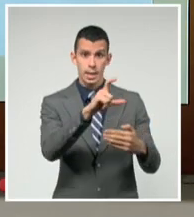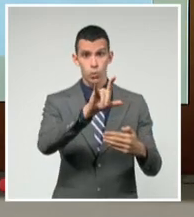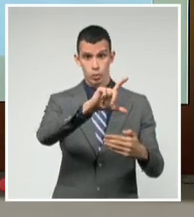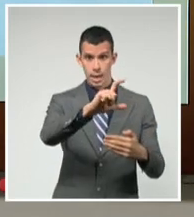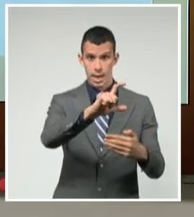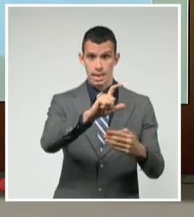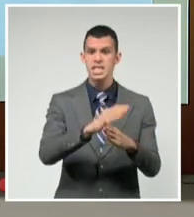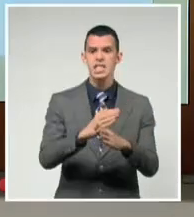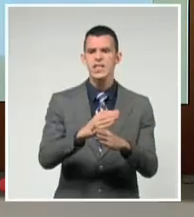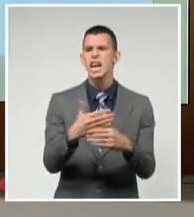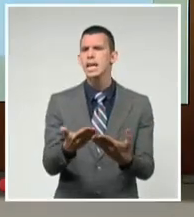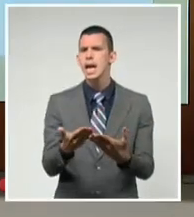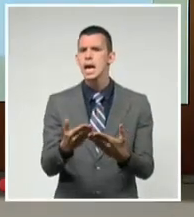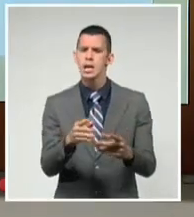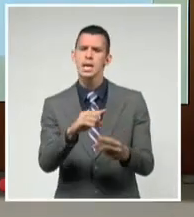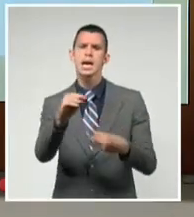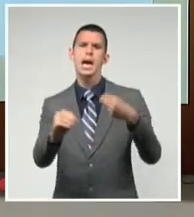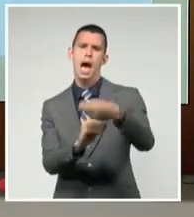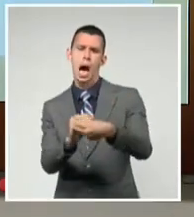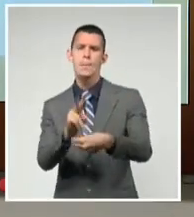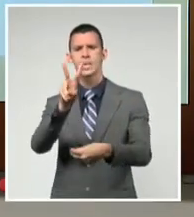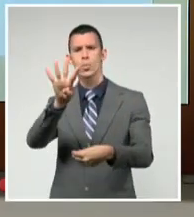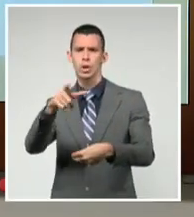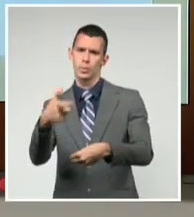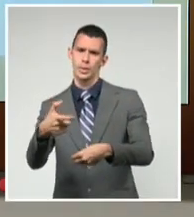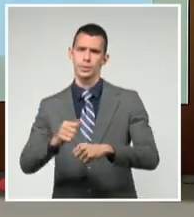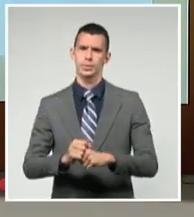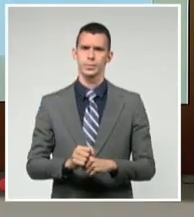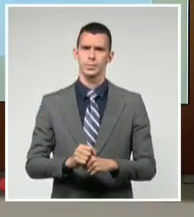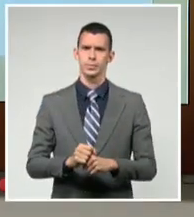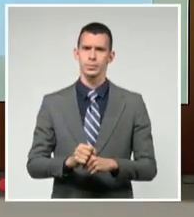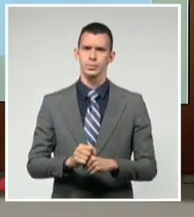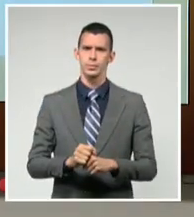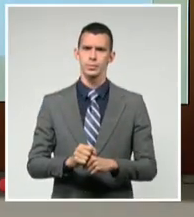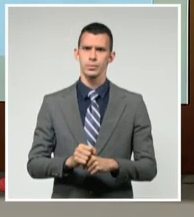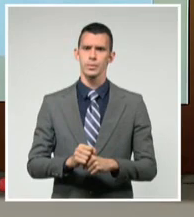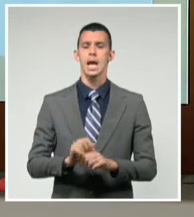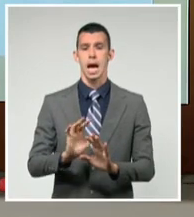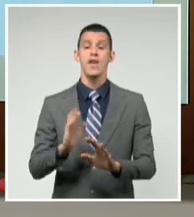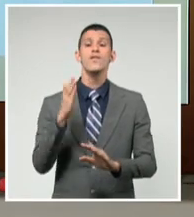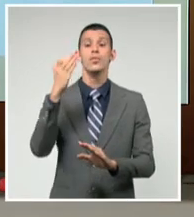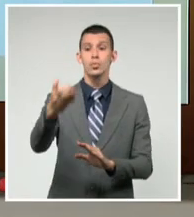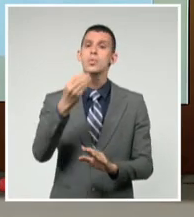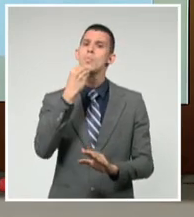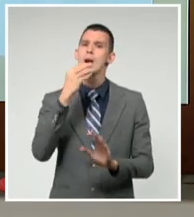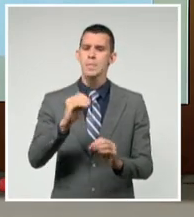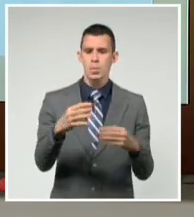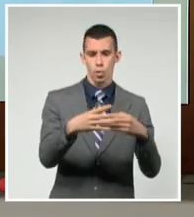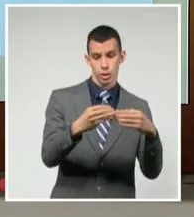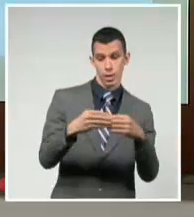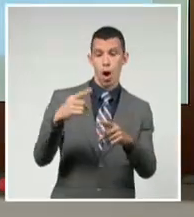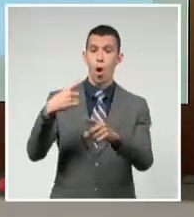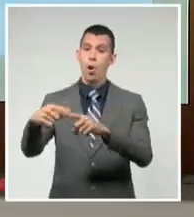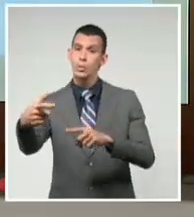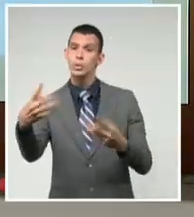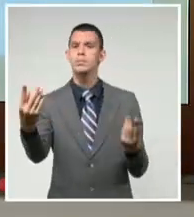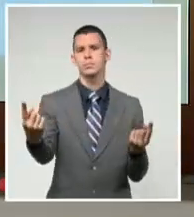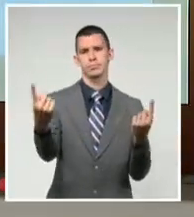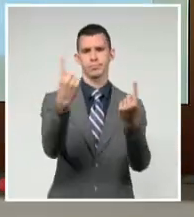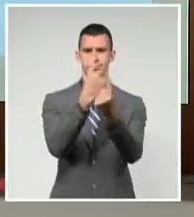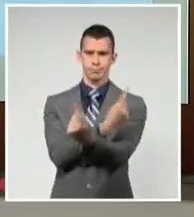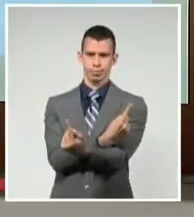convertirán en seúl a la tasa uno por uno manteniendo su valor actual también manifestó marino murillo jorge que este